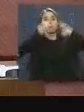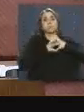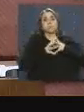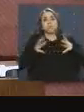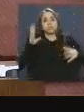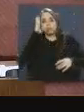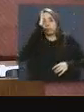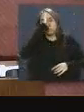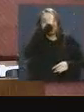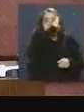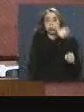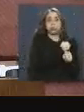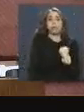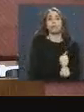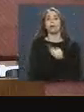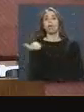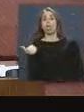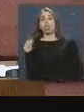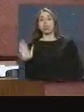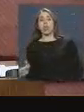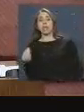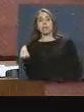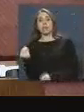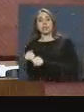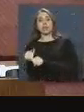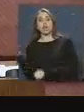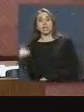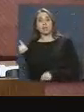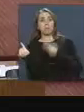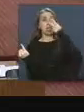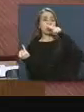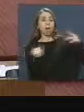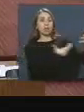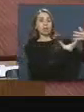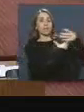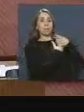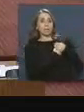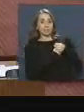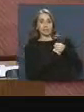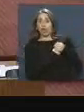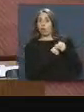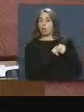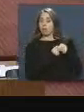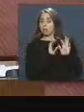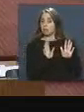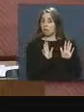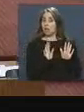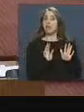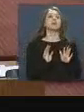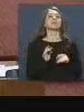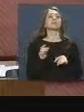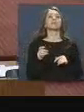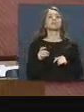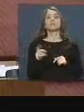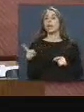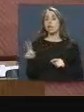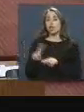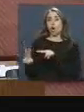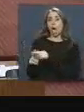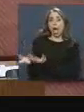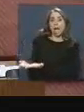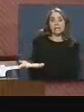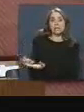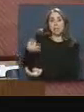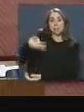quien debe hacer bien su pega, con independencia de las presiones y sin tomar parte de la conveniencia, no lo está haciendo